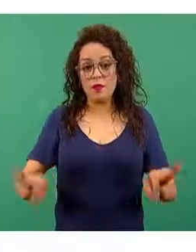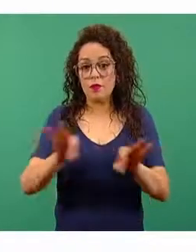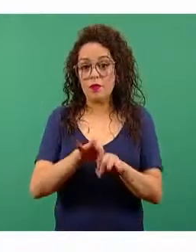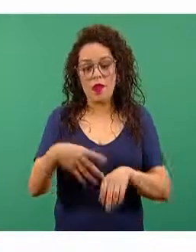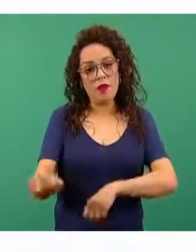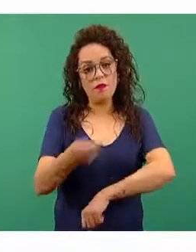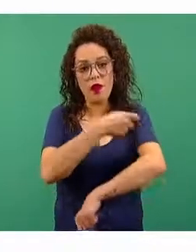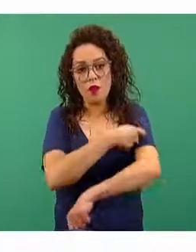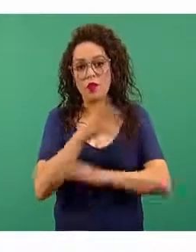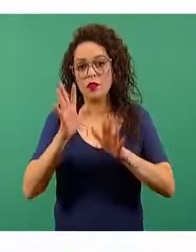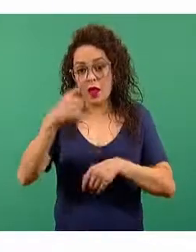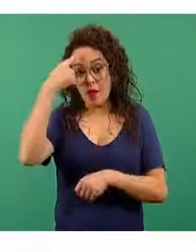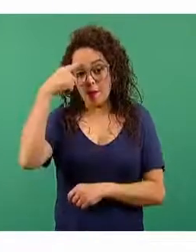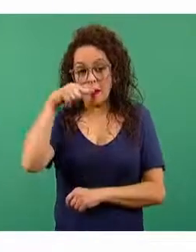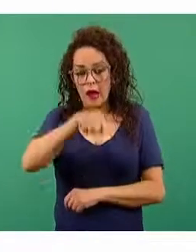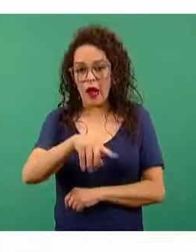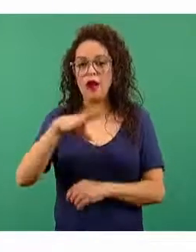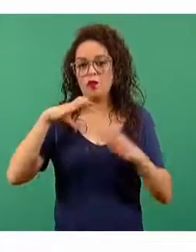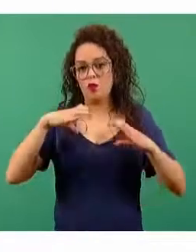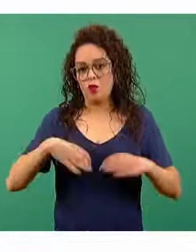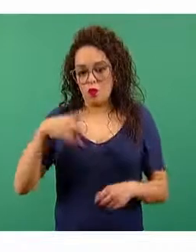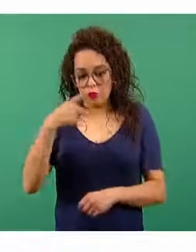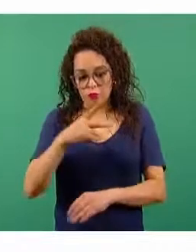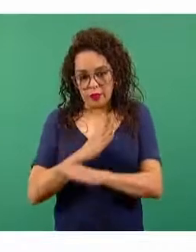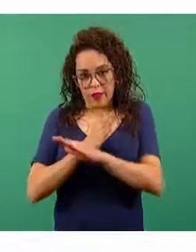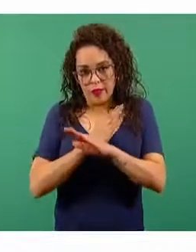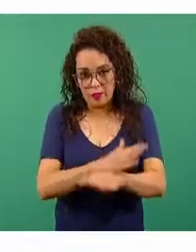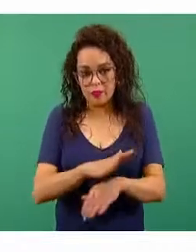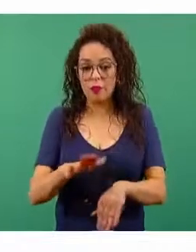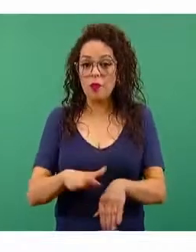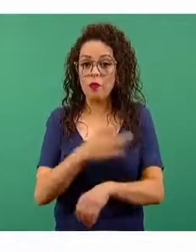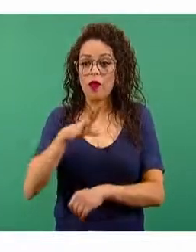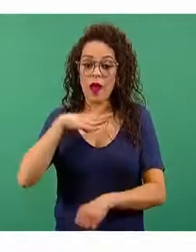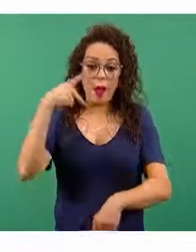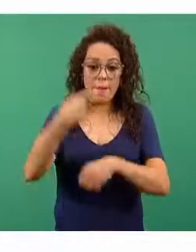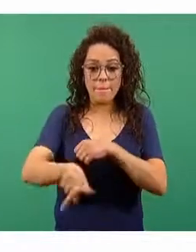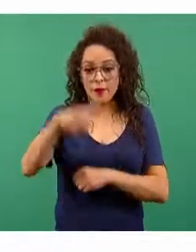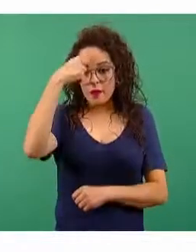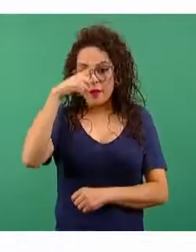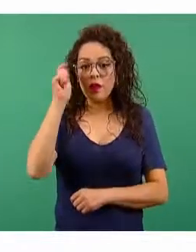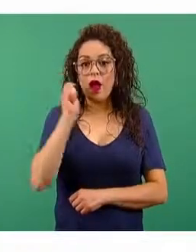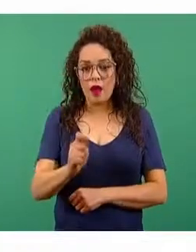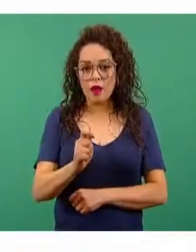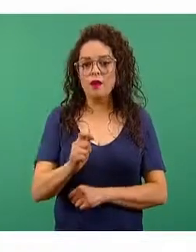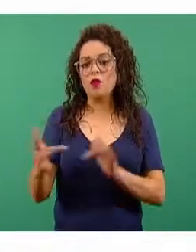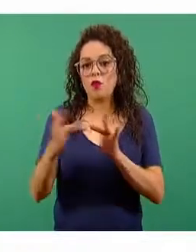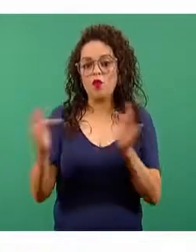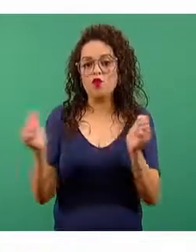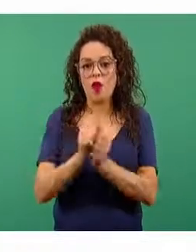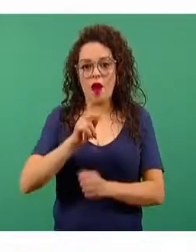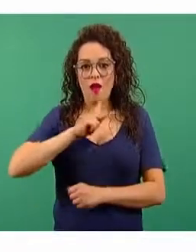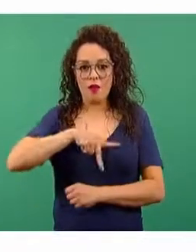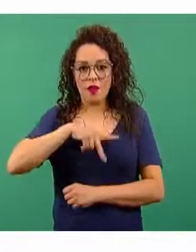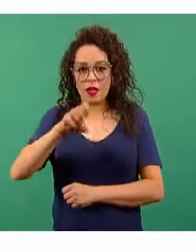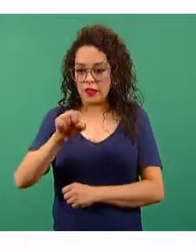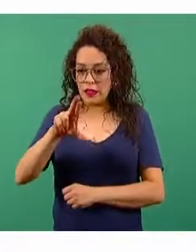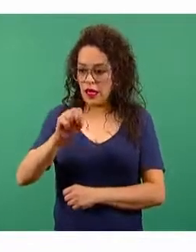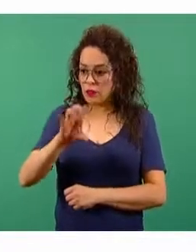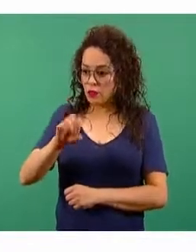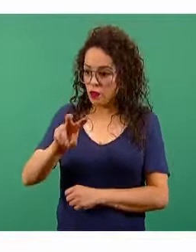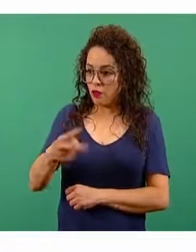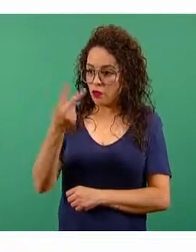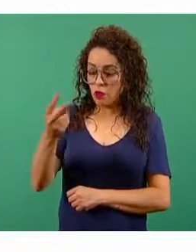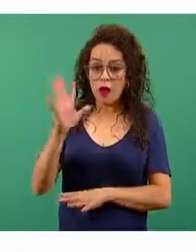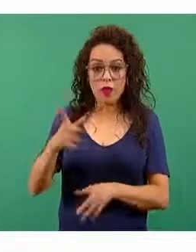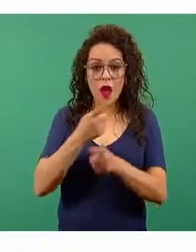1 para protegerles porque tienen un mayor riesgo de exposición al virus SARS-CoV-2. Y de ellas ya se ha logrado vacunar